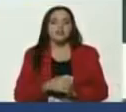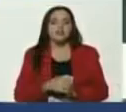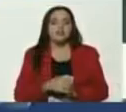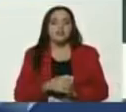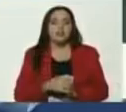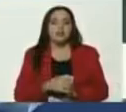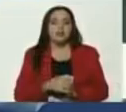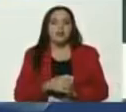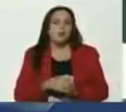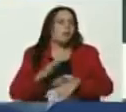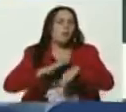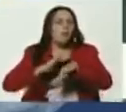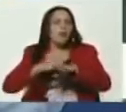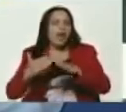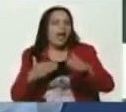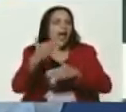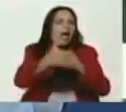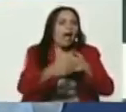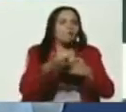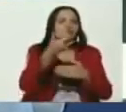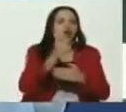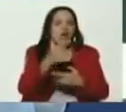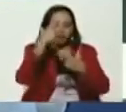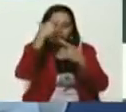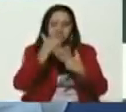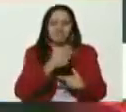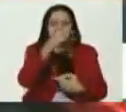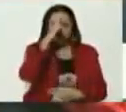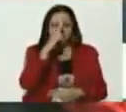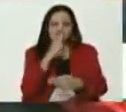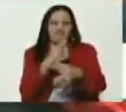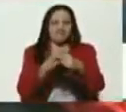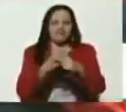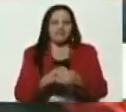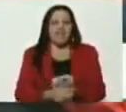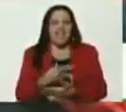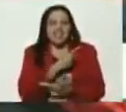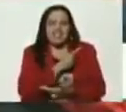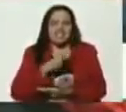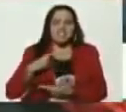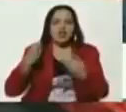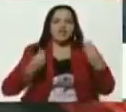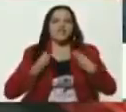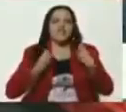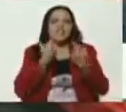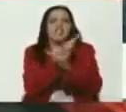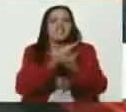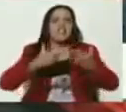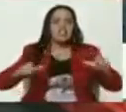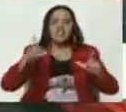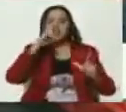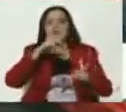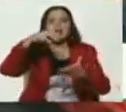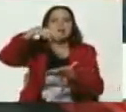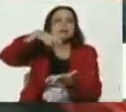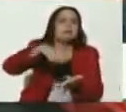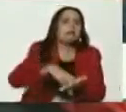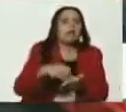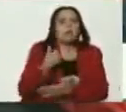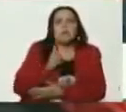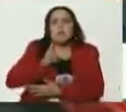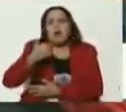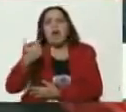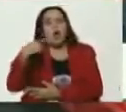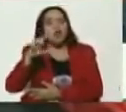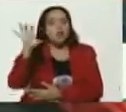esa constancia, por esa dignidad, por ese deseo de vivir en libertad, de no arrodillarnos ante nadie,